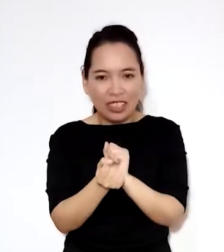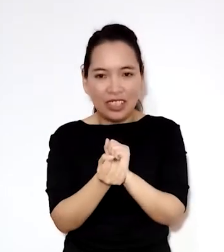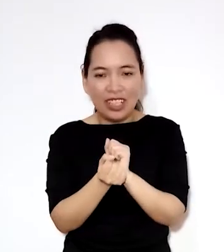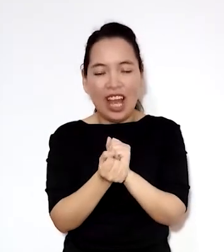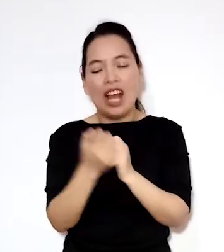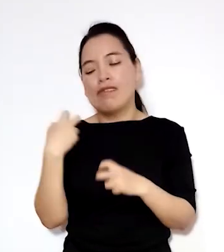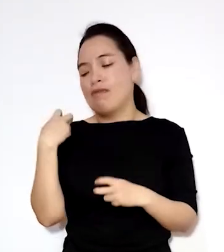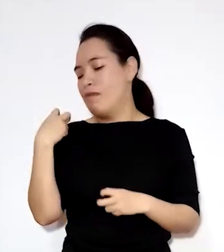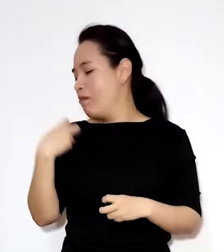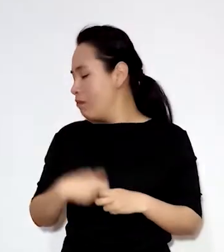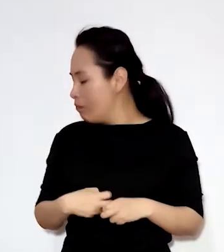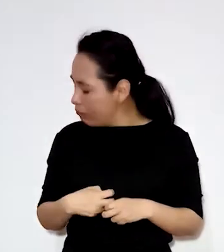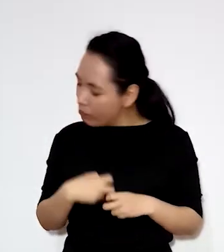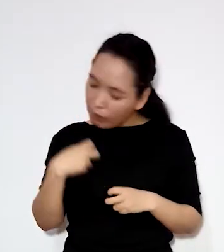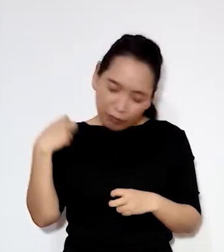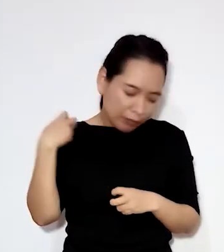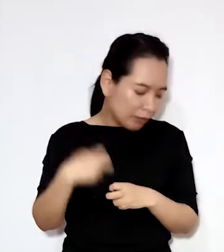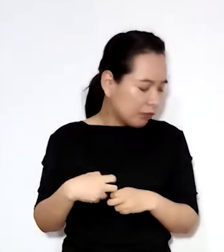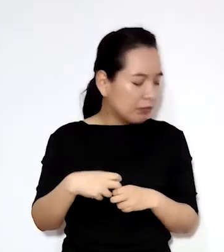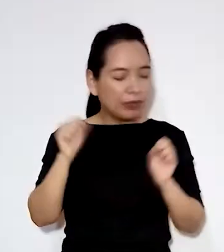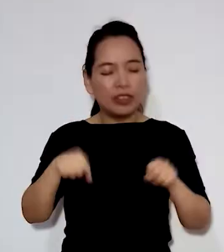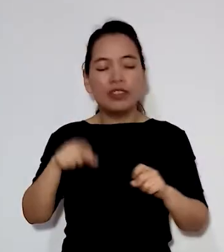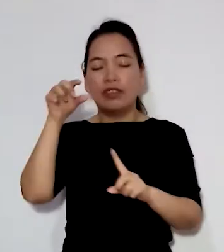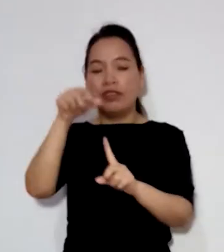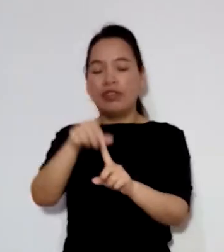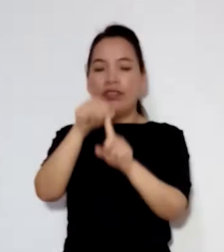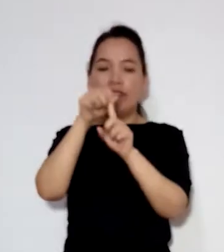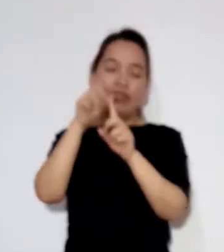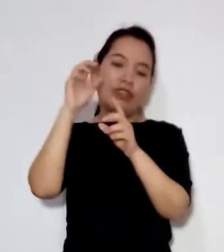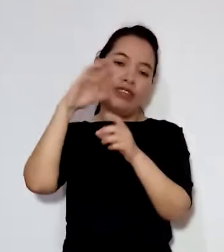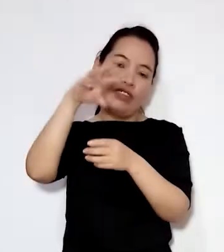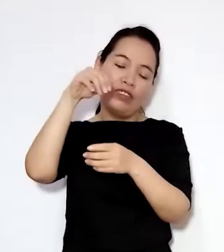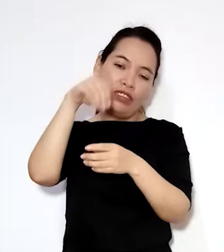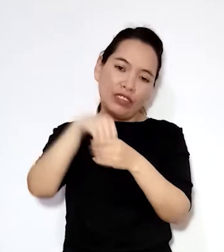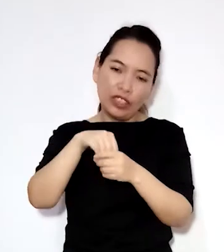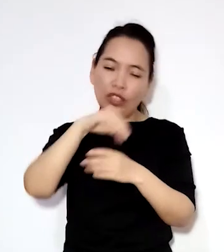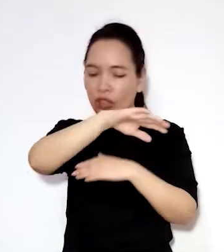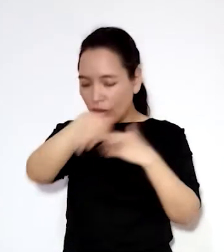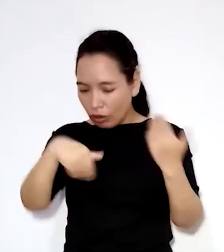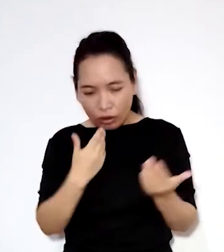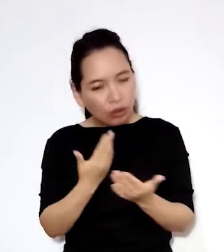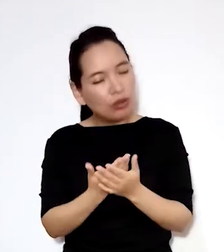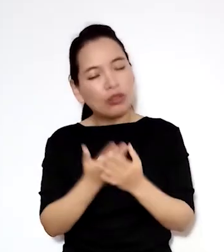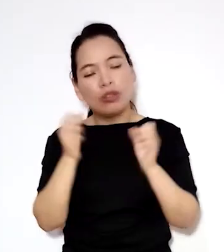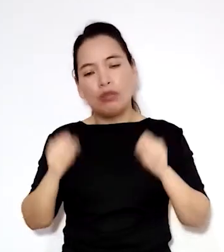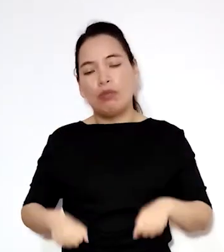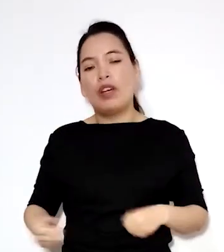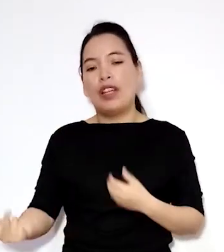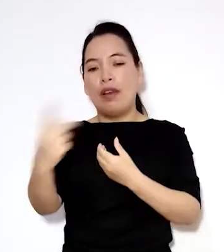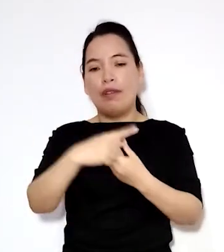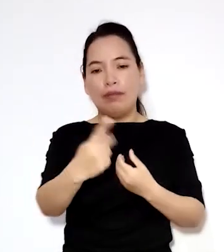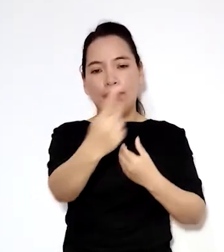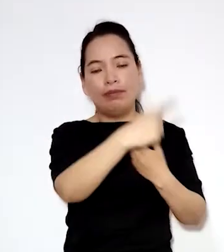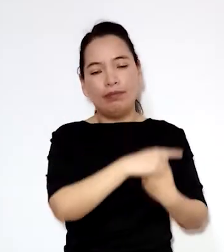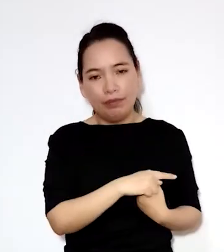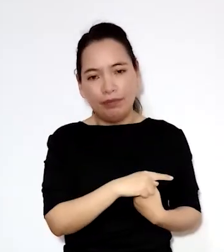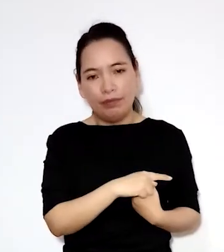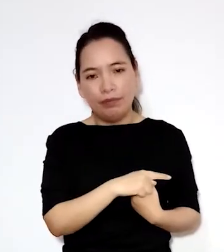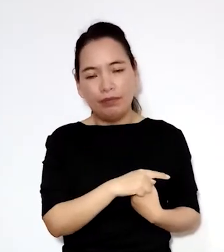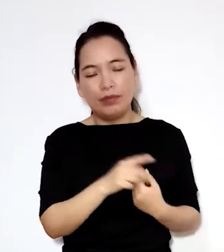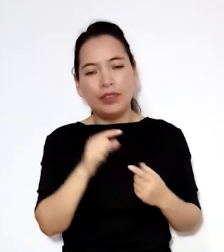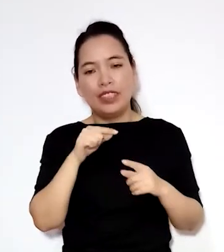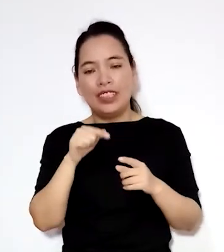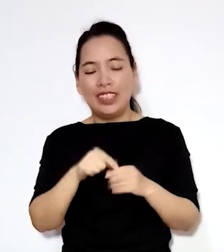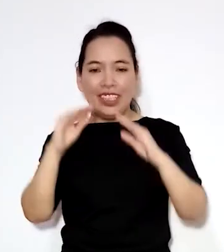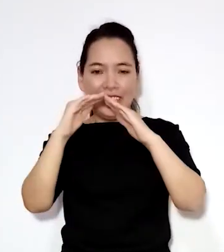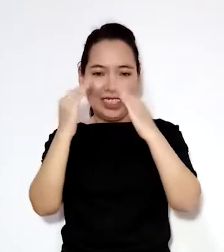no cambie, difícilmente podemos alcanzar una inclusión en la que todo el mundo pueda participar, en la que todo el mundo pueda formar